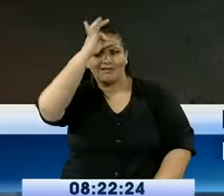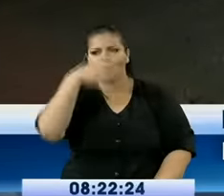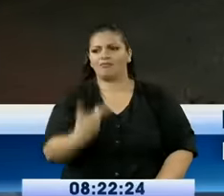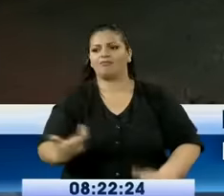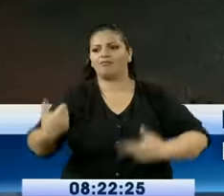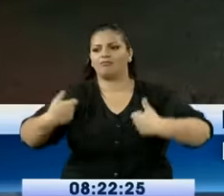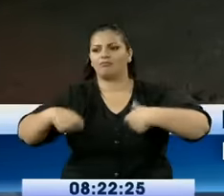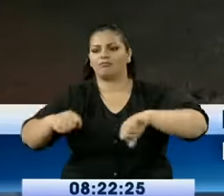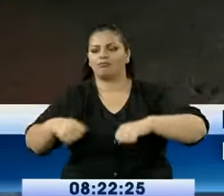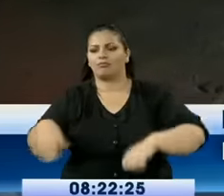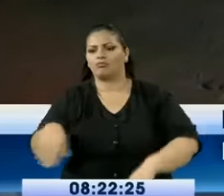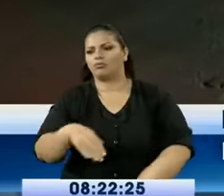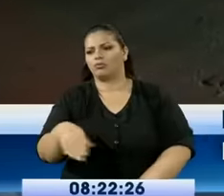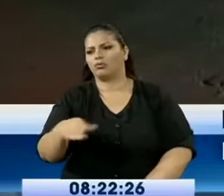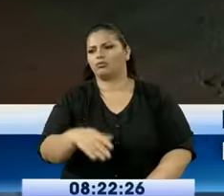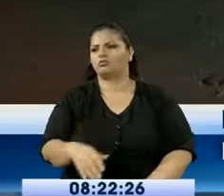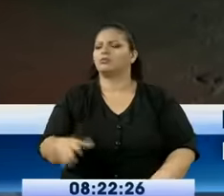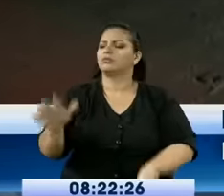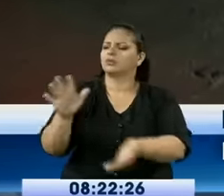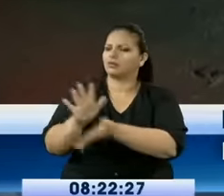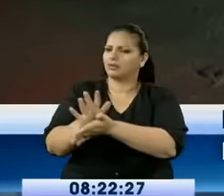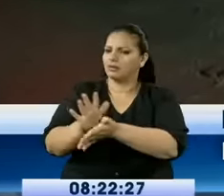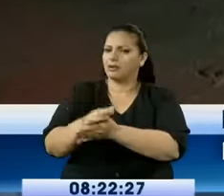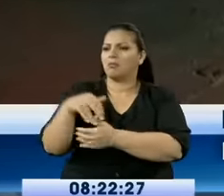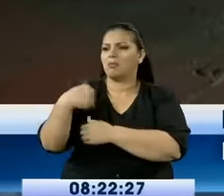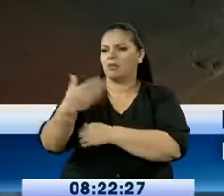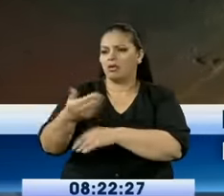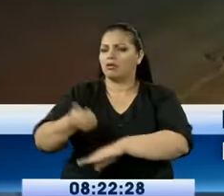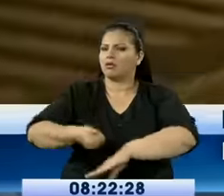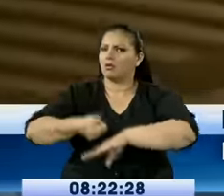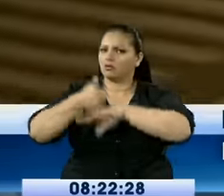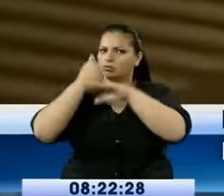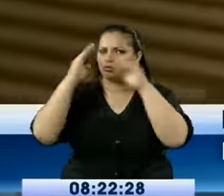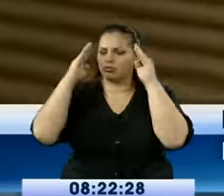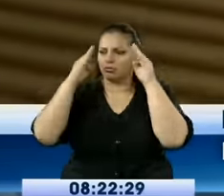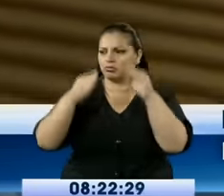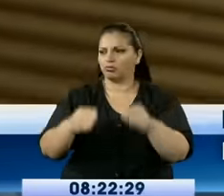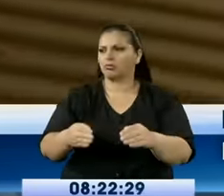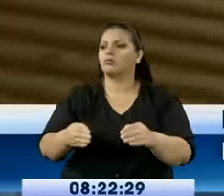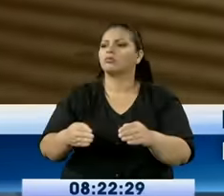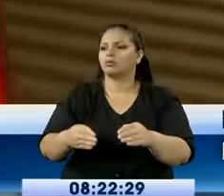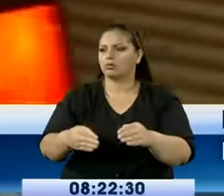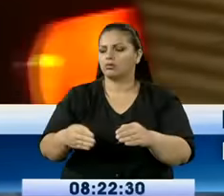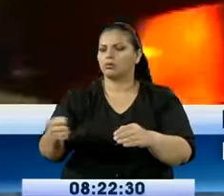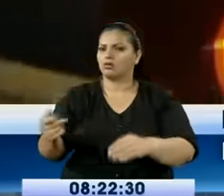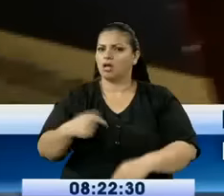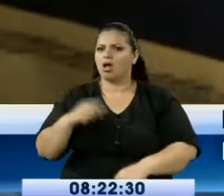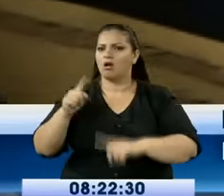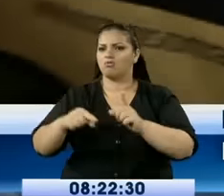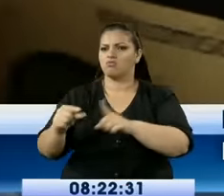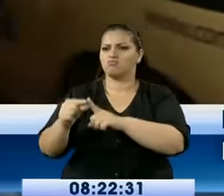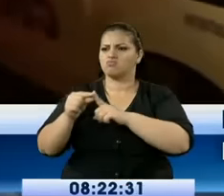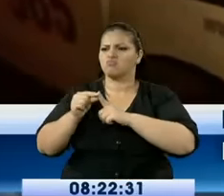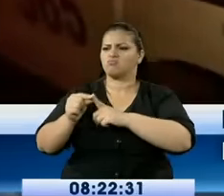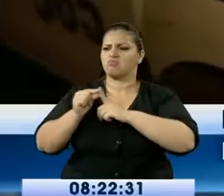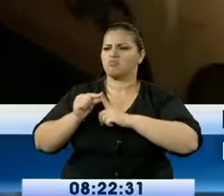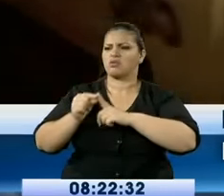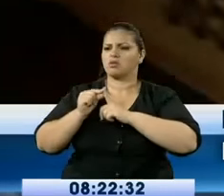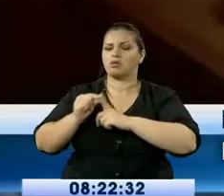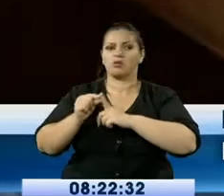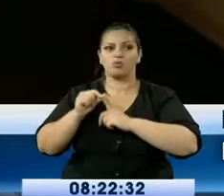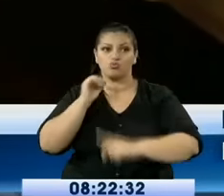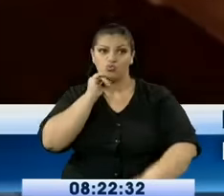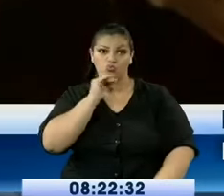fe de que en algún momento haya correctivos. Ah, sí, pero ya les dije que yo no soy hijo de Puerto López, soy hijo de Guayaquil. Porque como